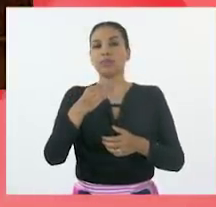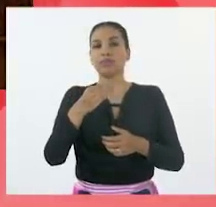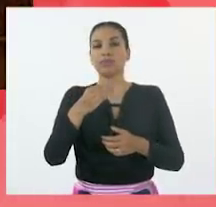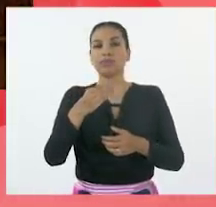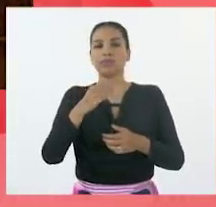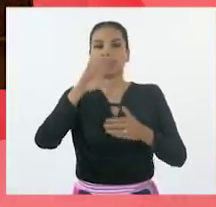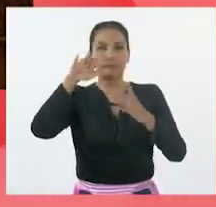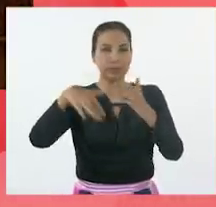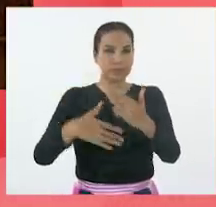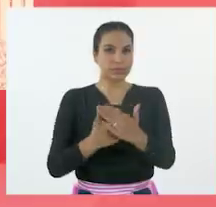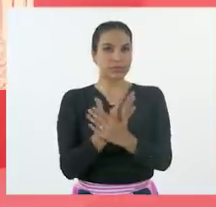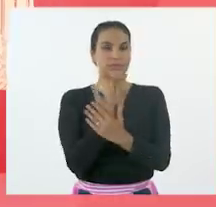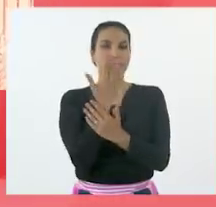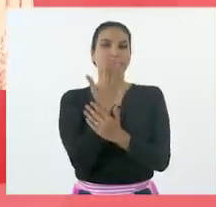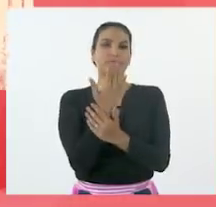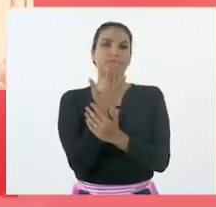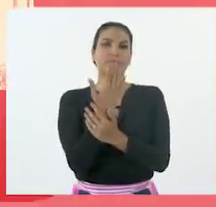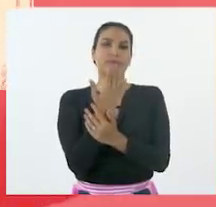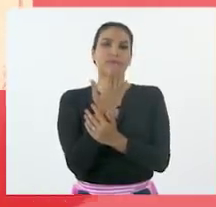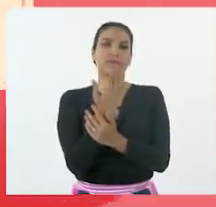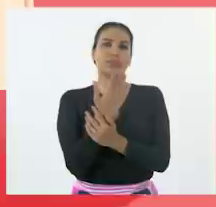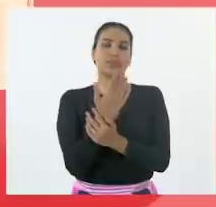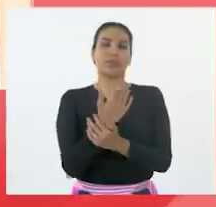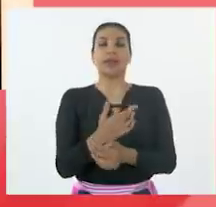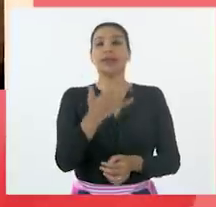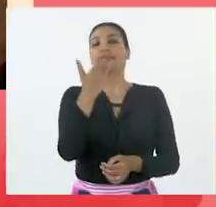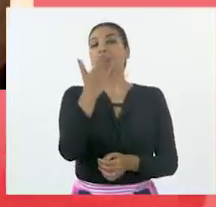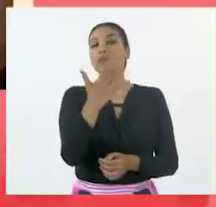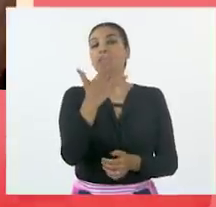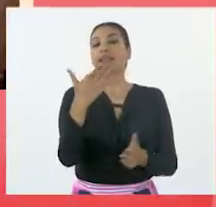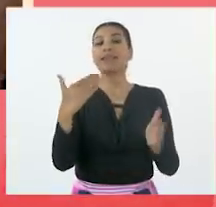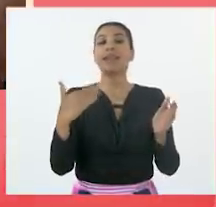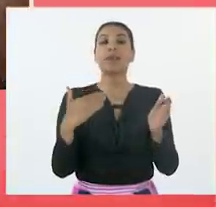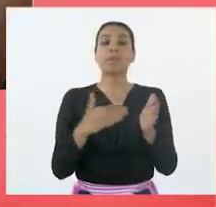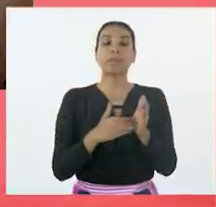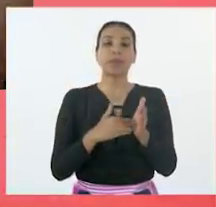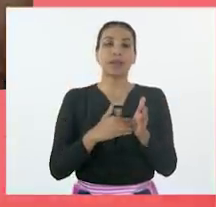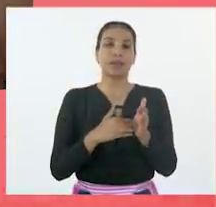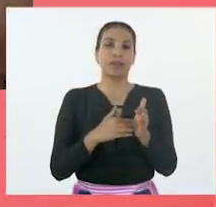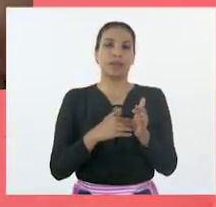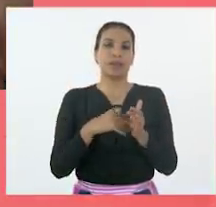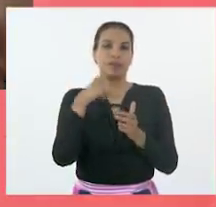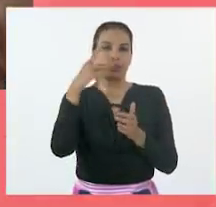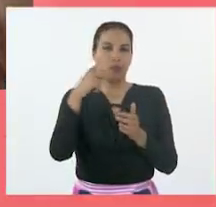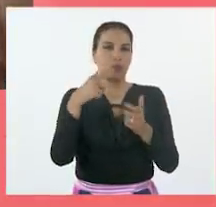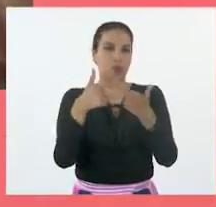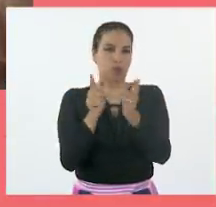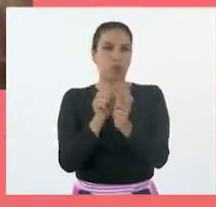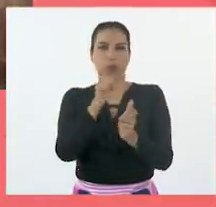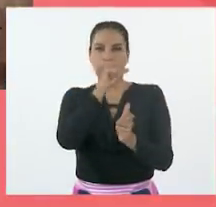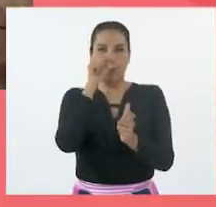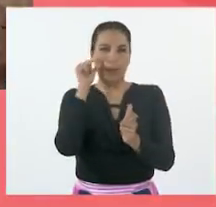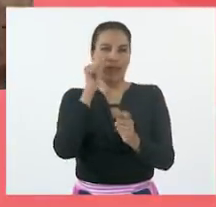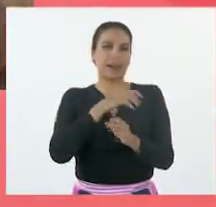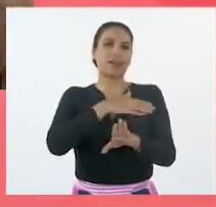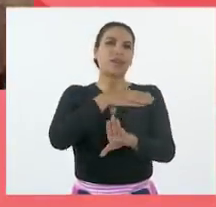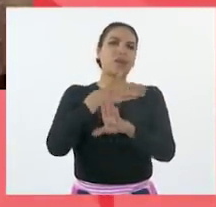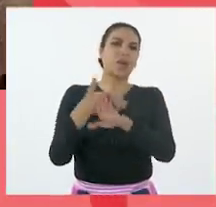en la madrugada, ya eran 50,000 juaristas